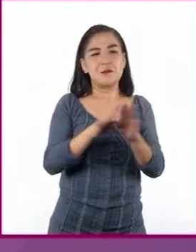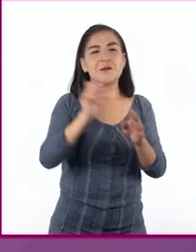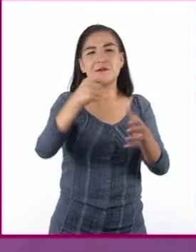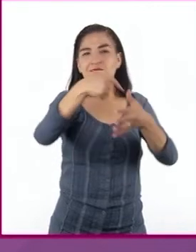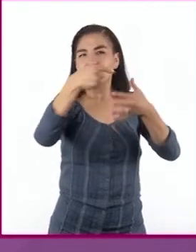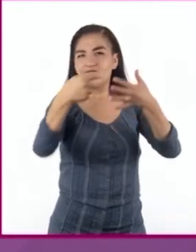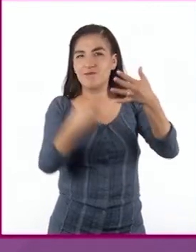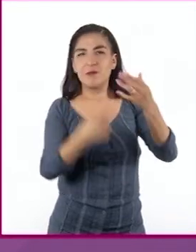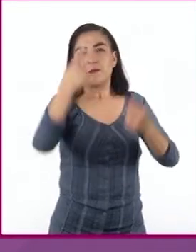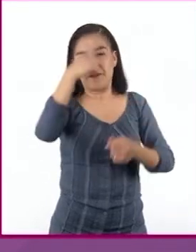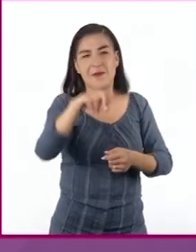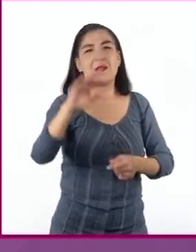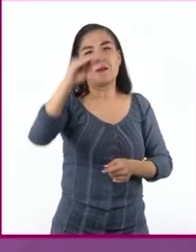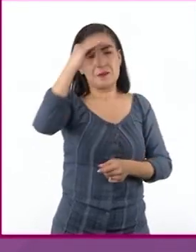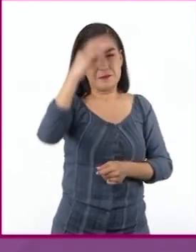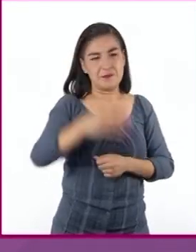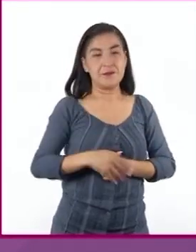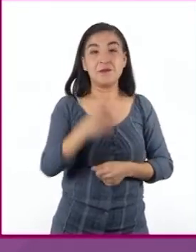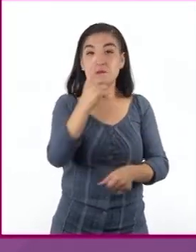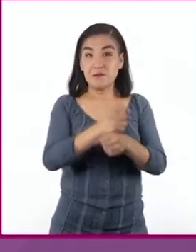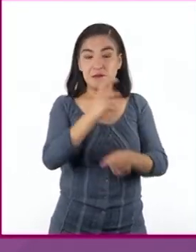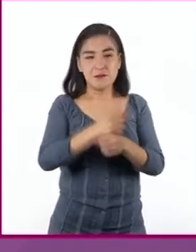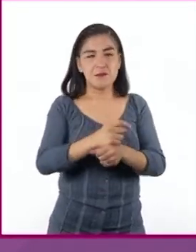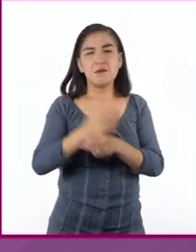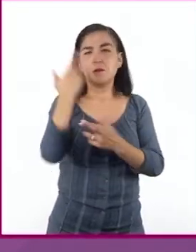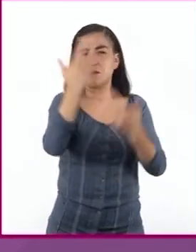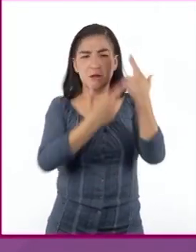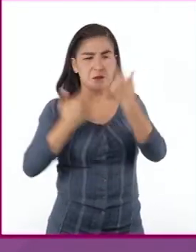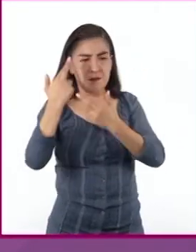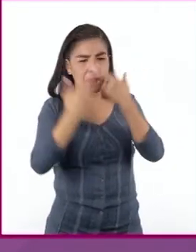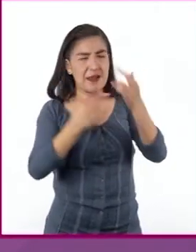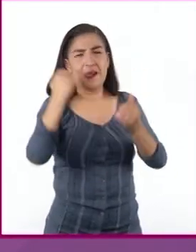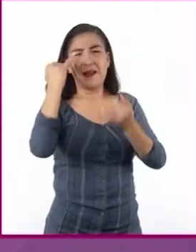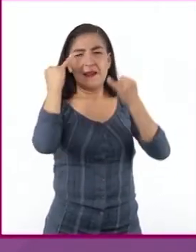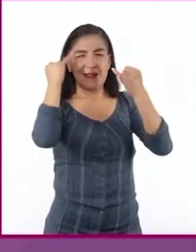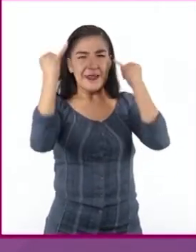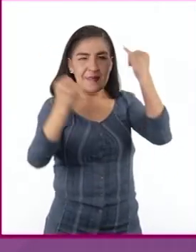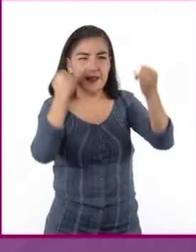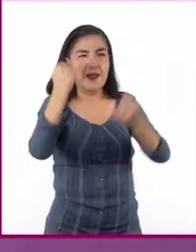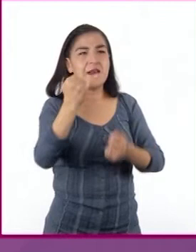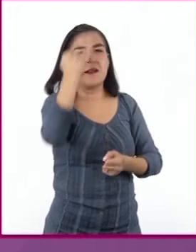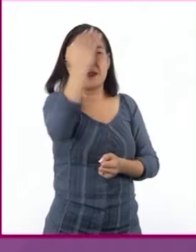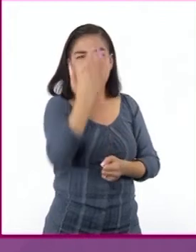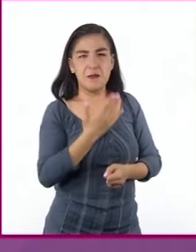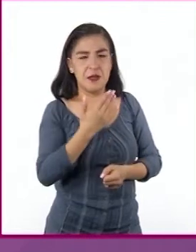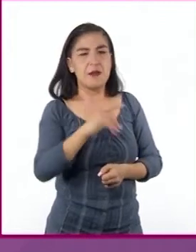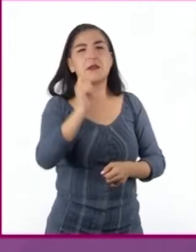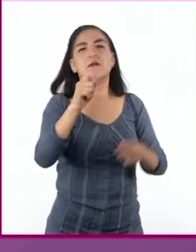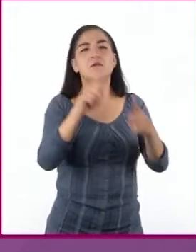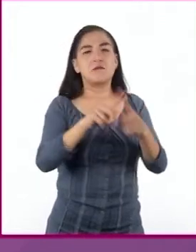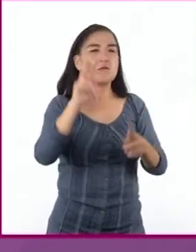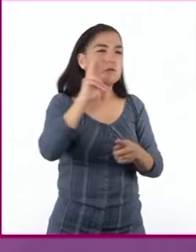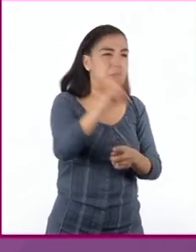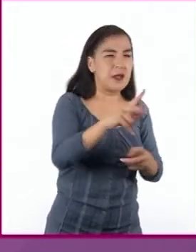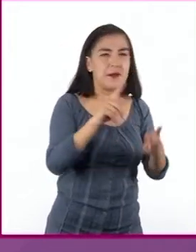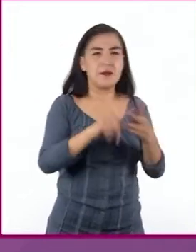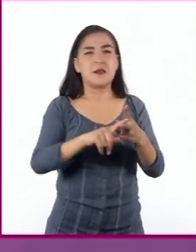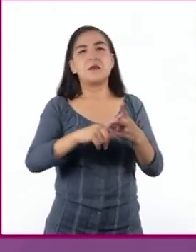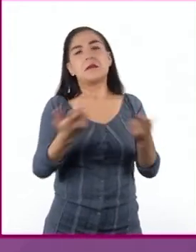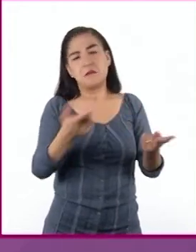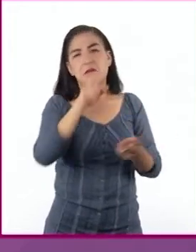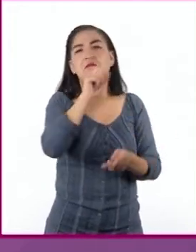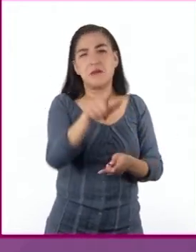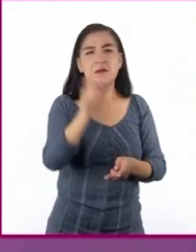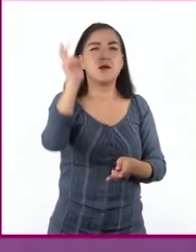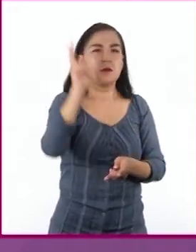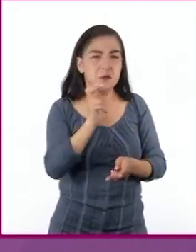Analizar las ideas e imágenes. Ello implica que observen, escuchen y comprendan la información que